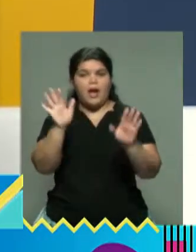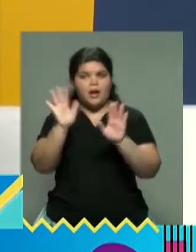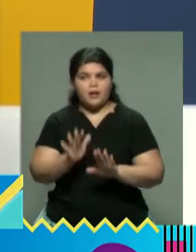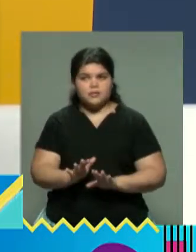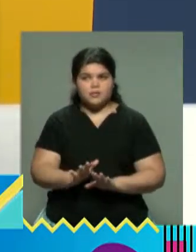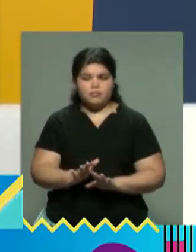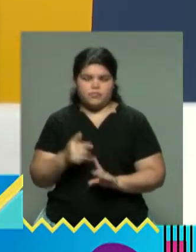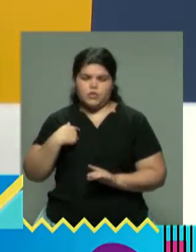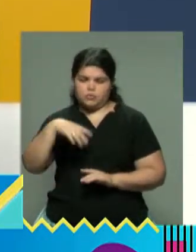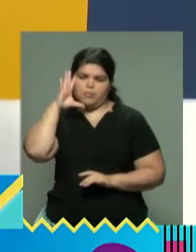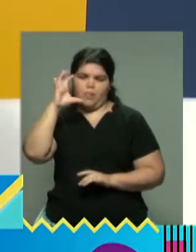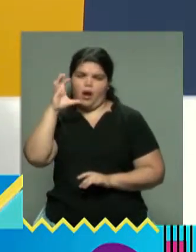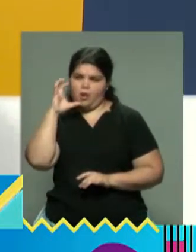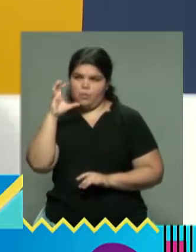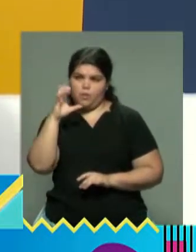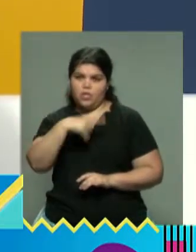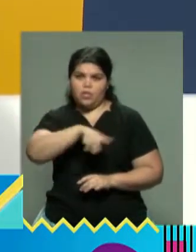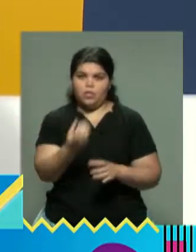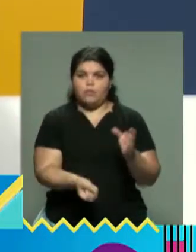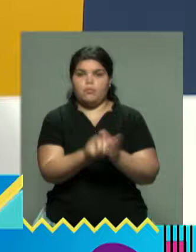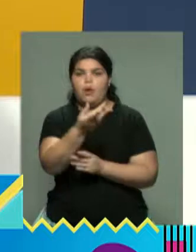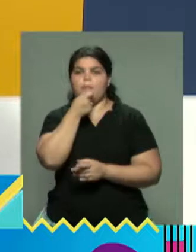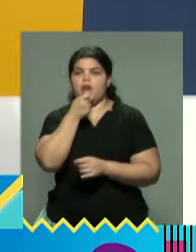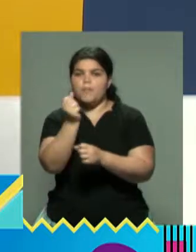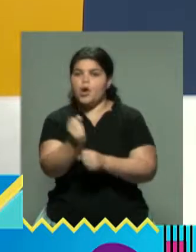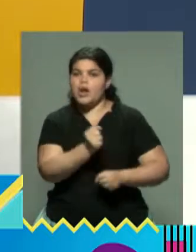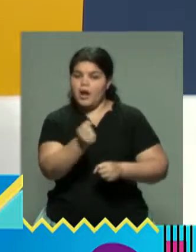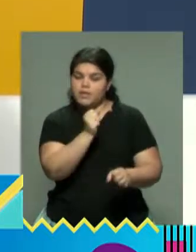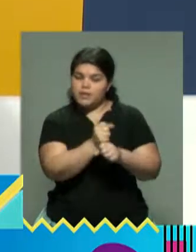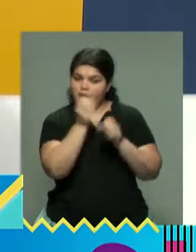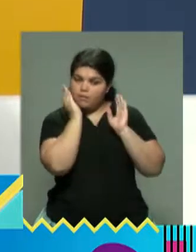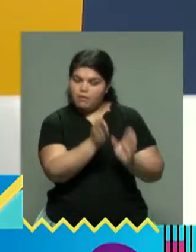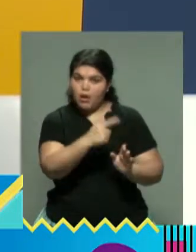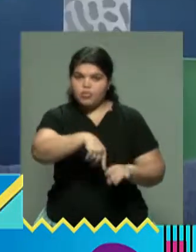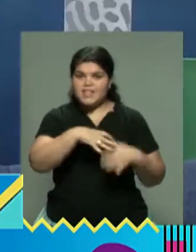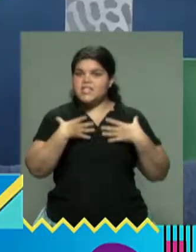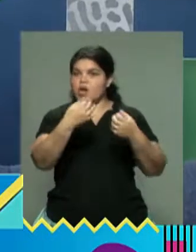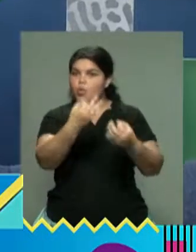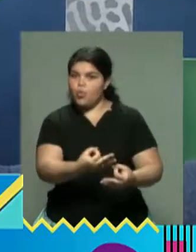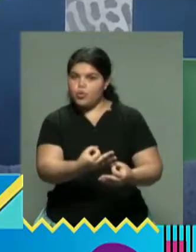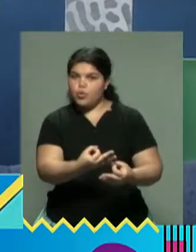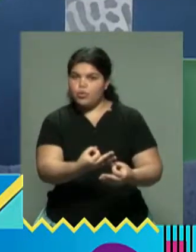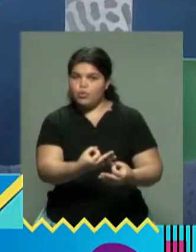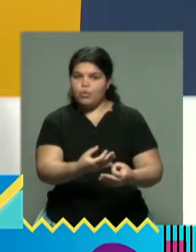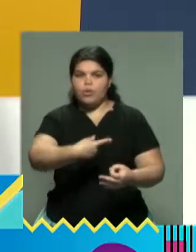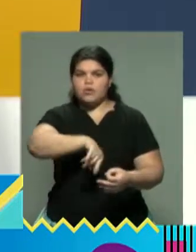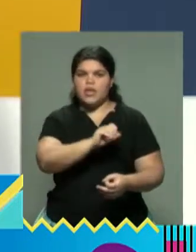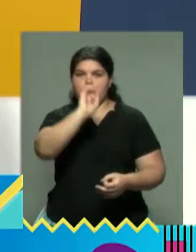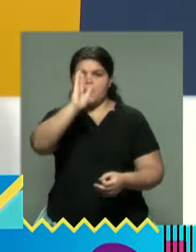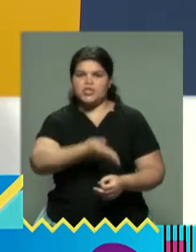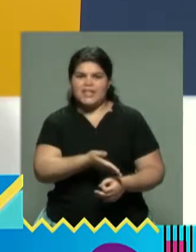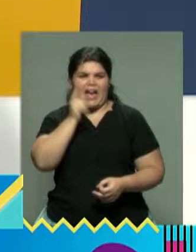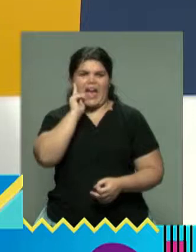que tengo memoria y lo que vi como trabajan en rafting, por ejemplo, y trabajan de manera segura y no hay un índice tan grande de problemas